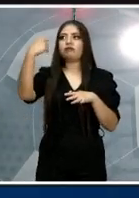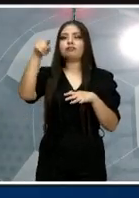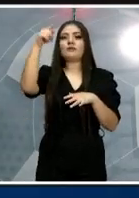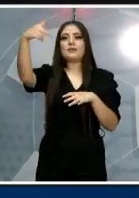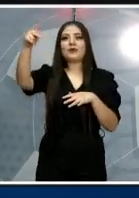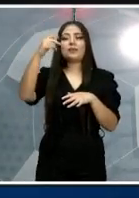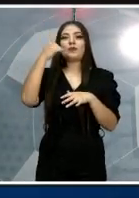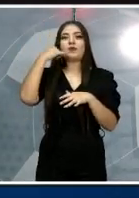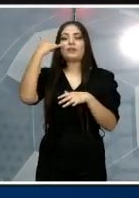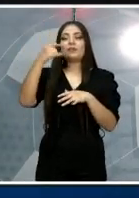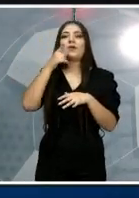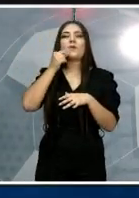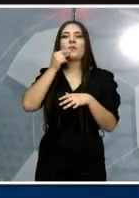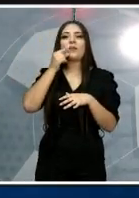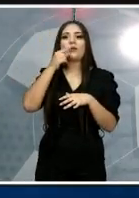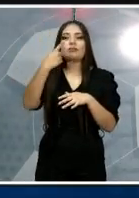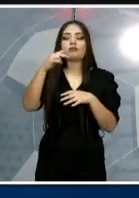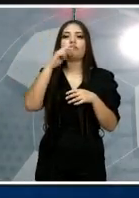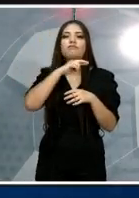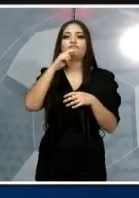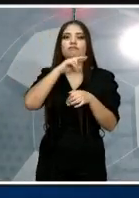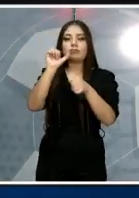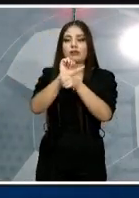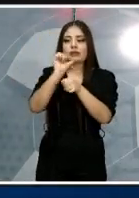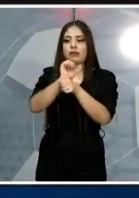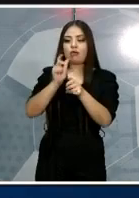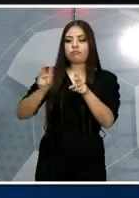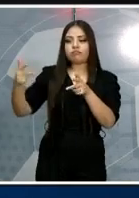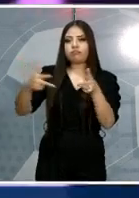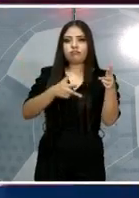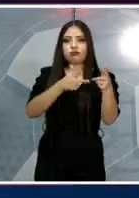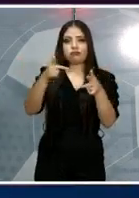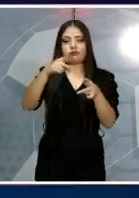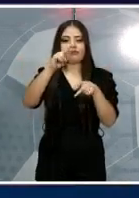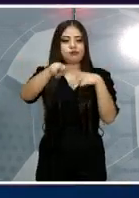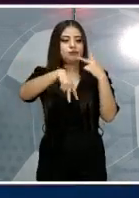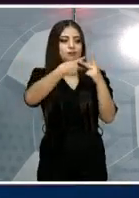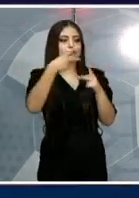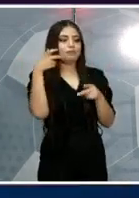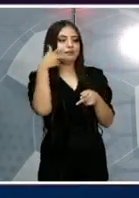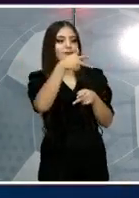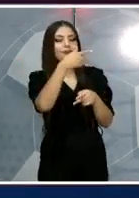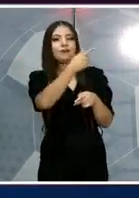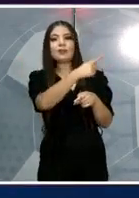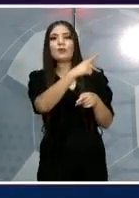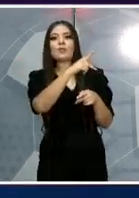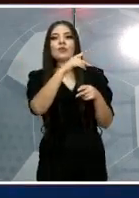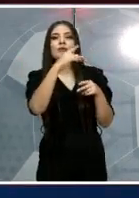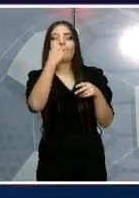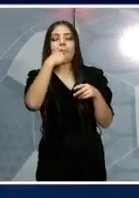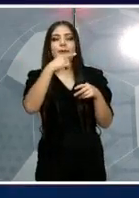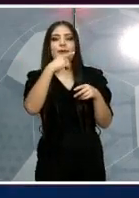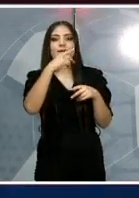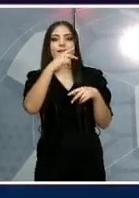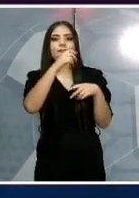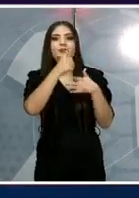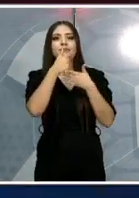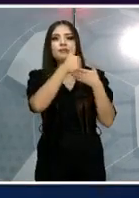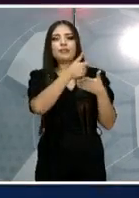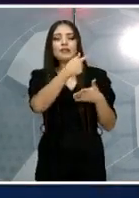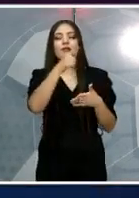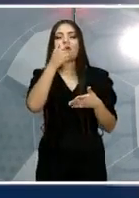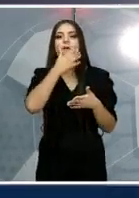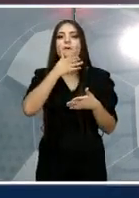los elementos que se encontraban patrullando esta zona acudieron al llamado de auxilio, en donde Alan N. fue encontrado